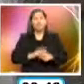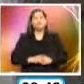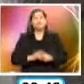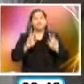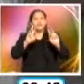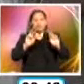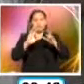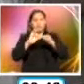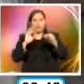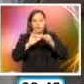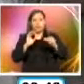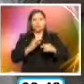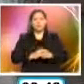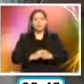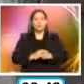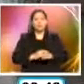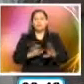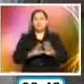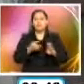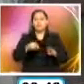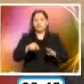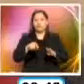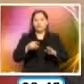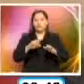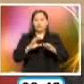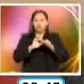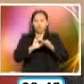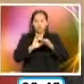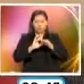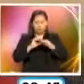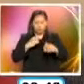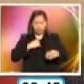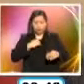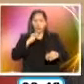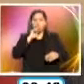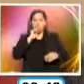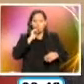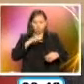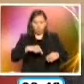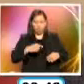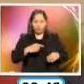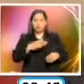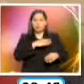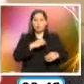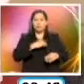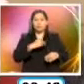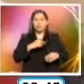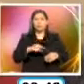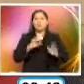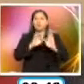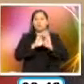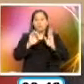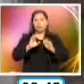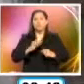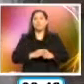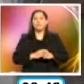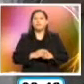Hablemos de este vínculo que existe entre la madre y un hijo.